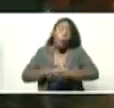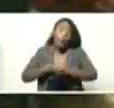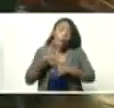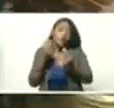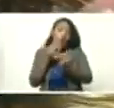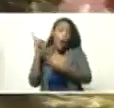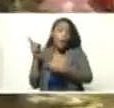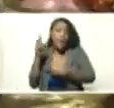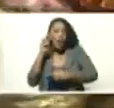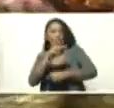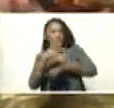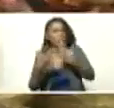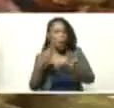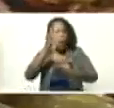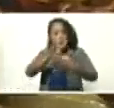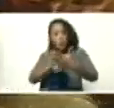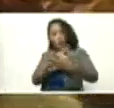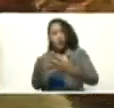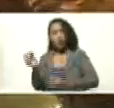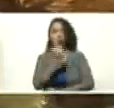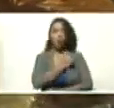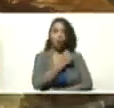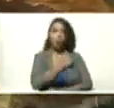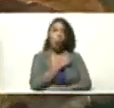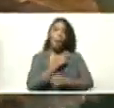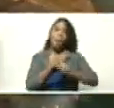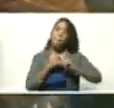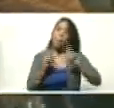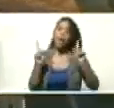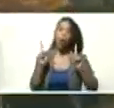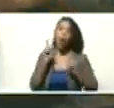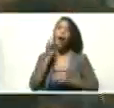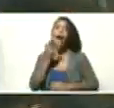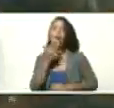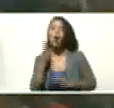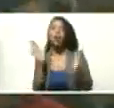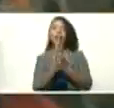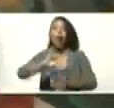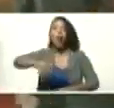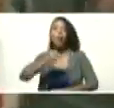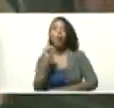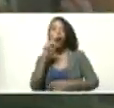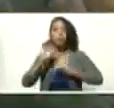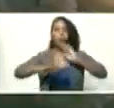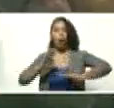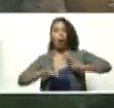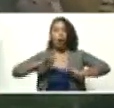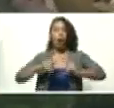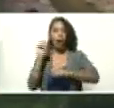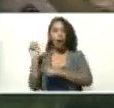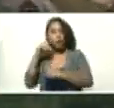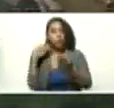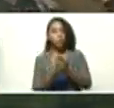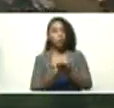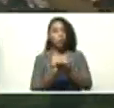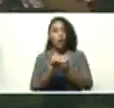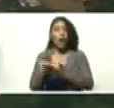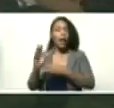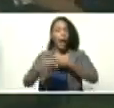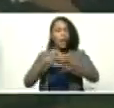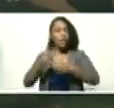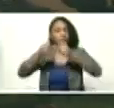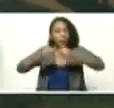ellas tienen que ver con un calendario católico, pero como por ejemplo San Juan Bautista, muestran el resquicio que le quedó